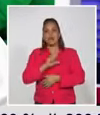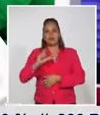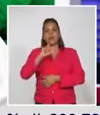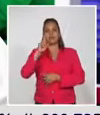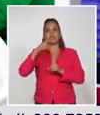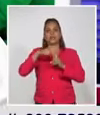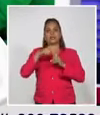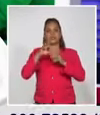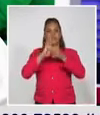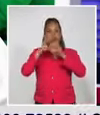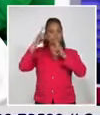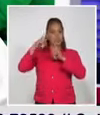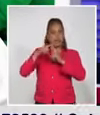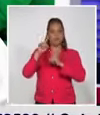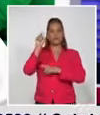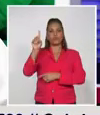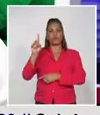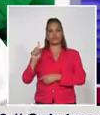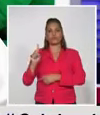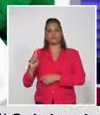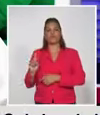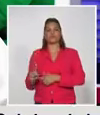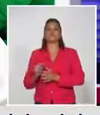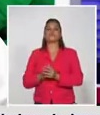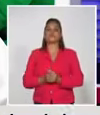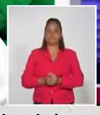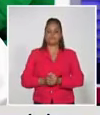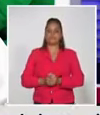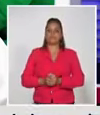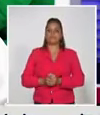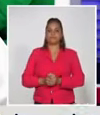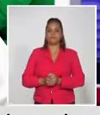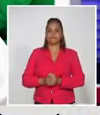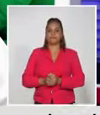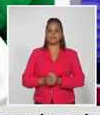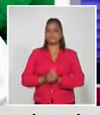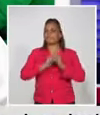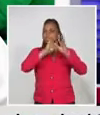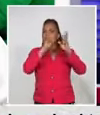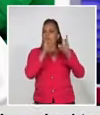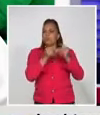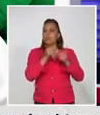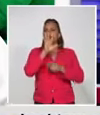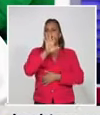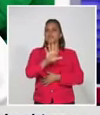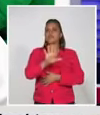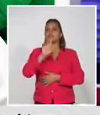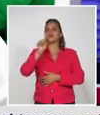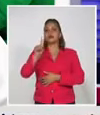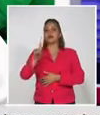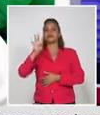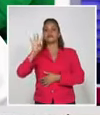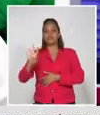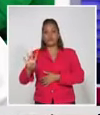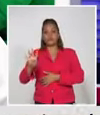y Guantánamo 1 de cada uno. Ya se acumulan 514